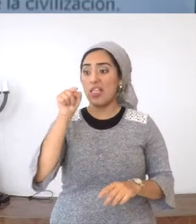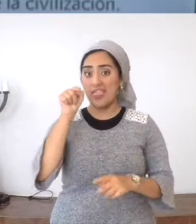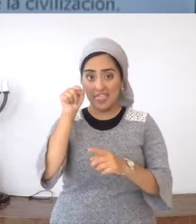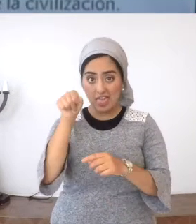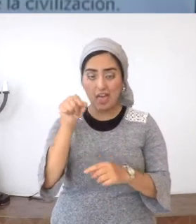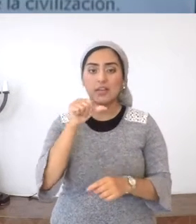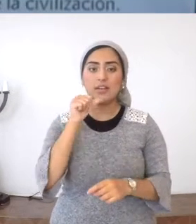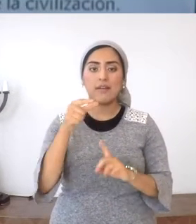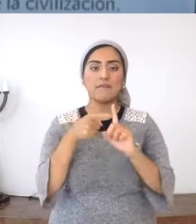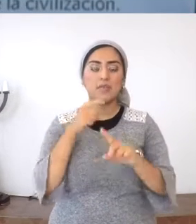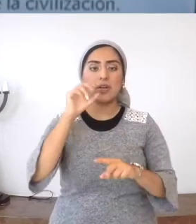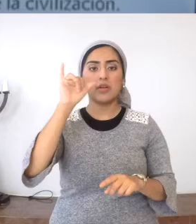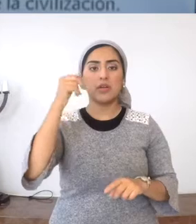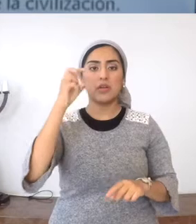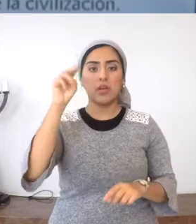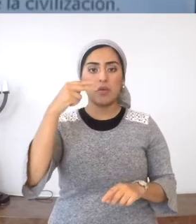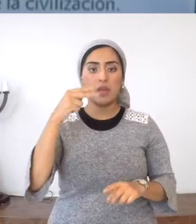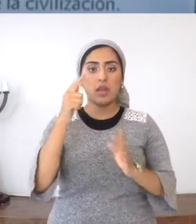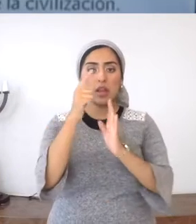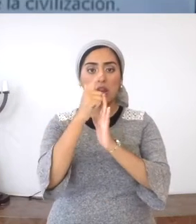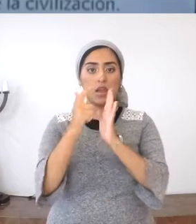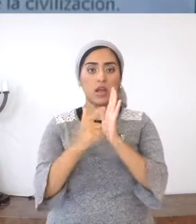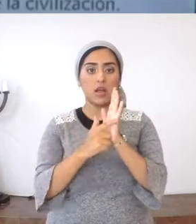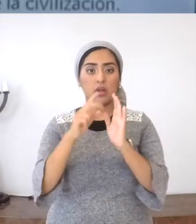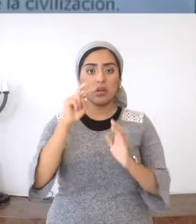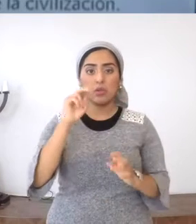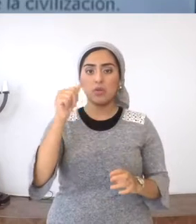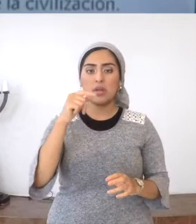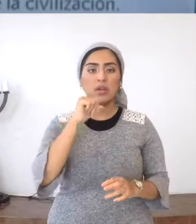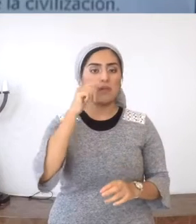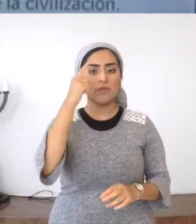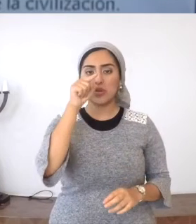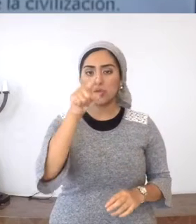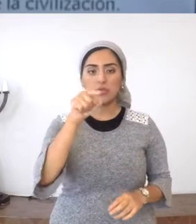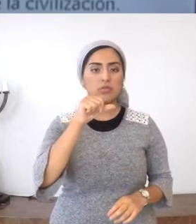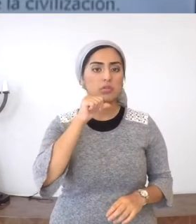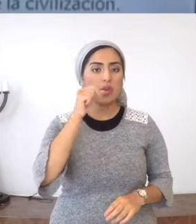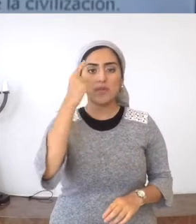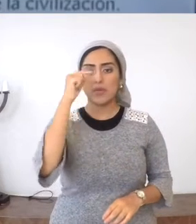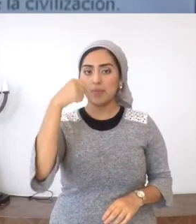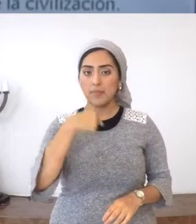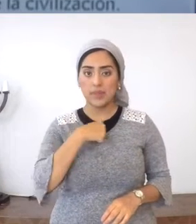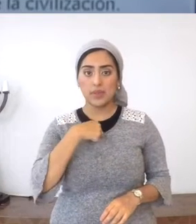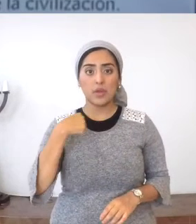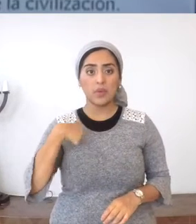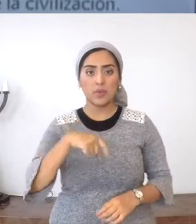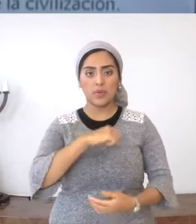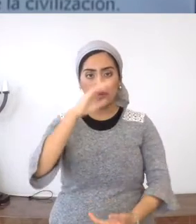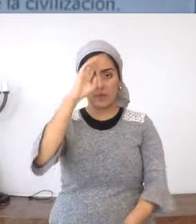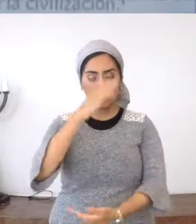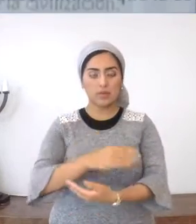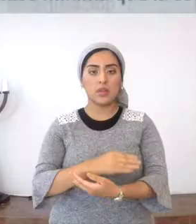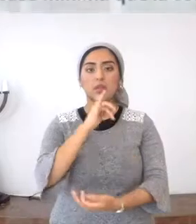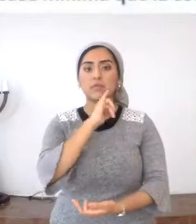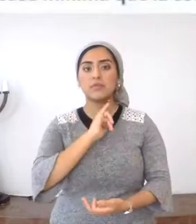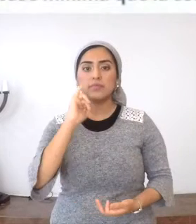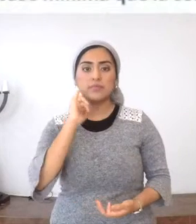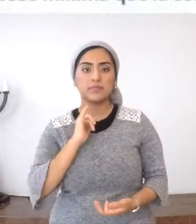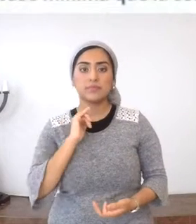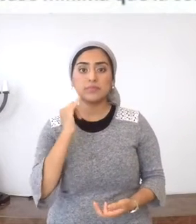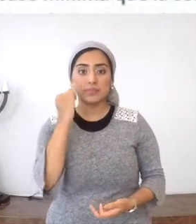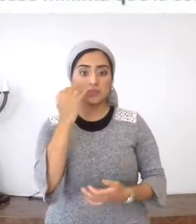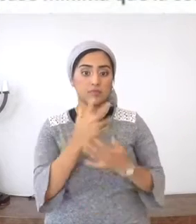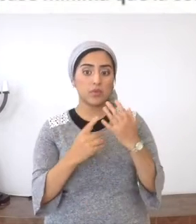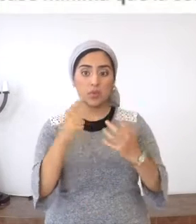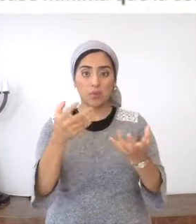no Es de Yahweh O Las 7 Leyes de Noa No son para ti Ni para mí Que somos